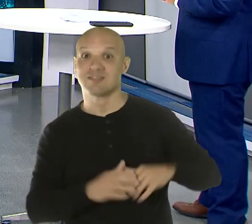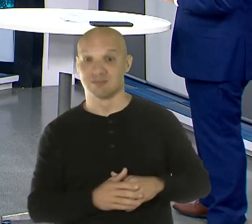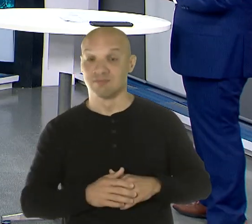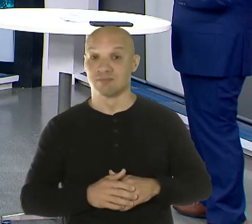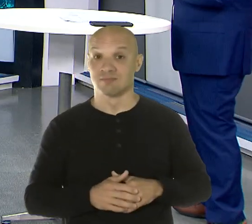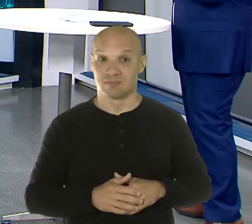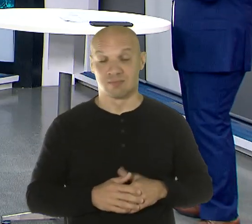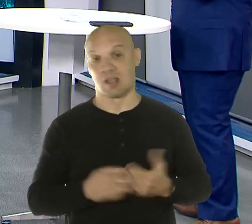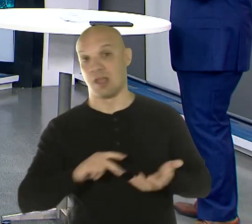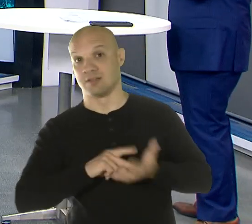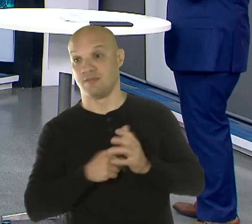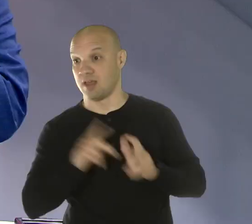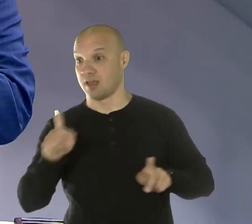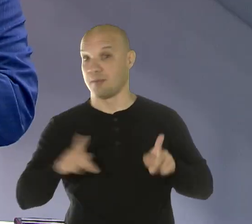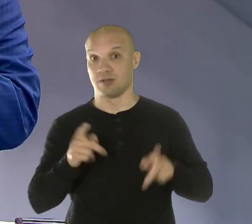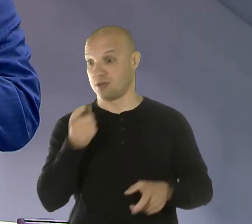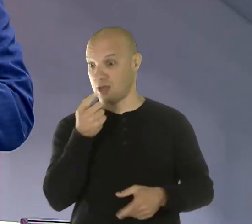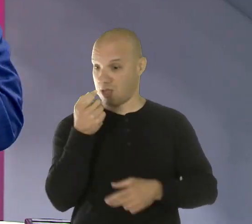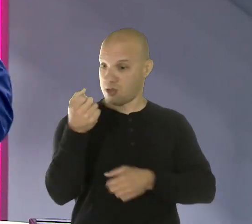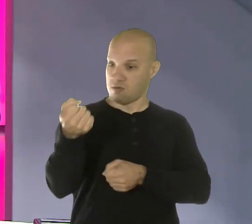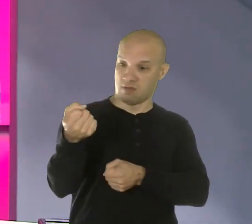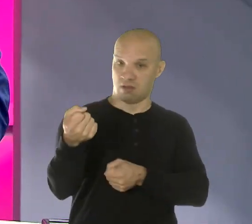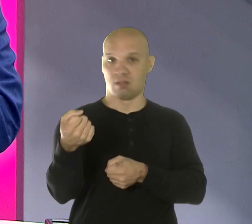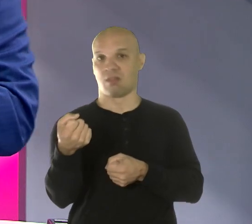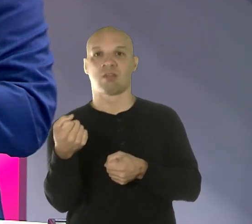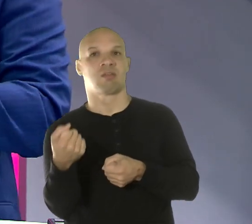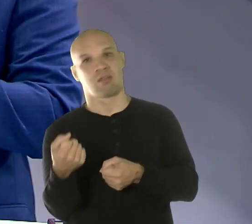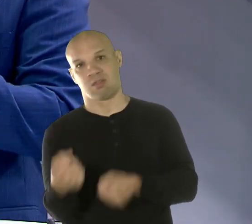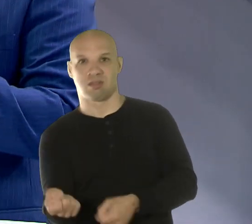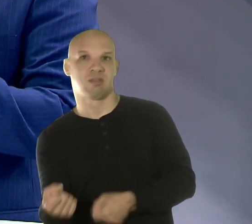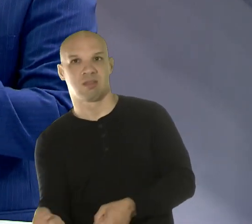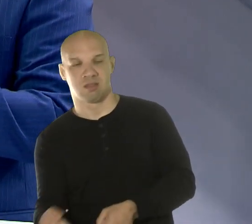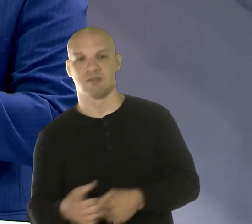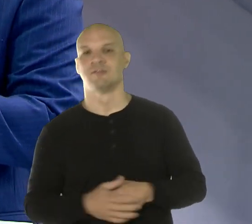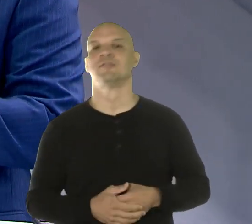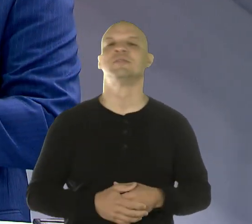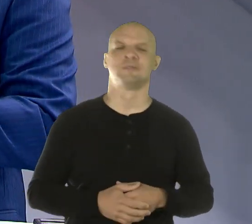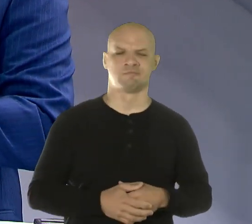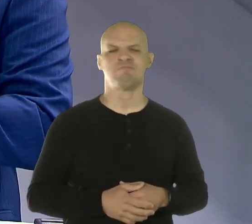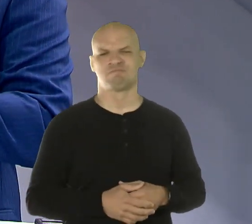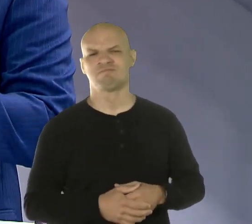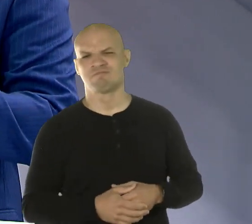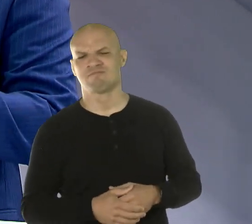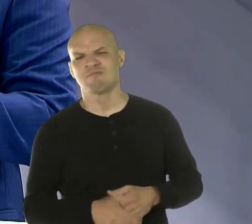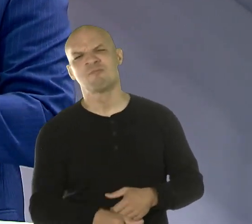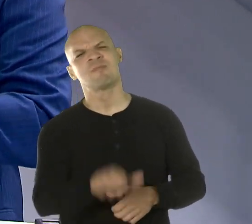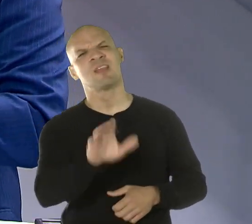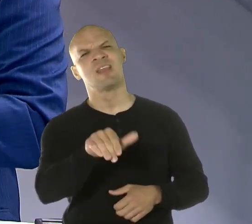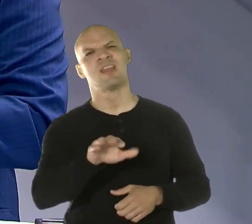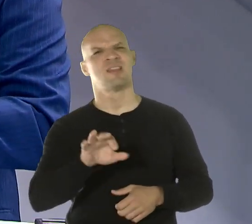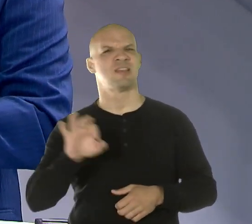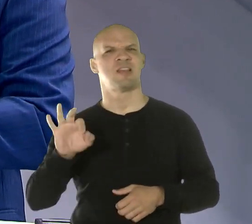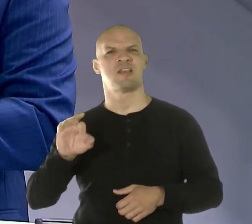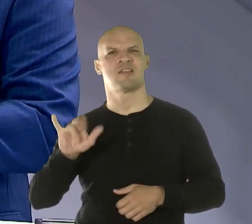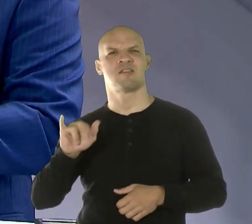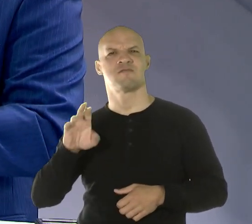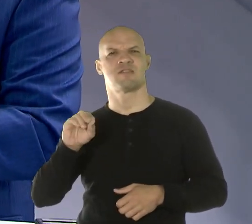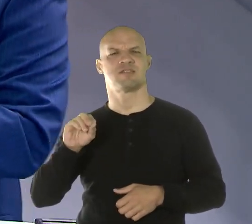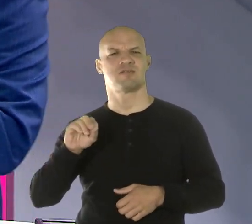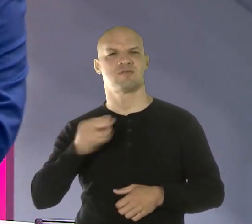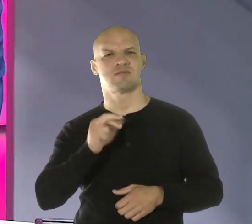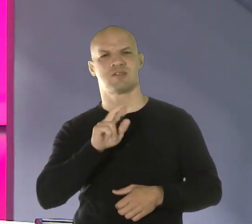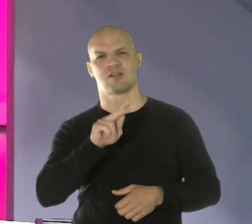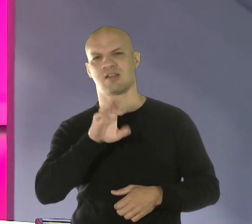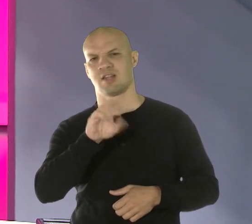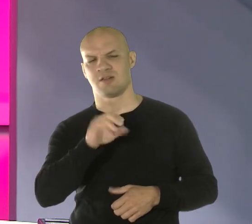esa confianza. Está bueno el tema, el término pandemia. Pero entonces, a propósito de ello, Francisco y Heriberto, ¿cómo entonces esto toca las